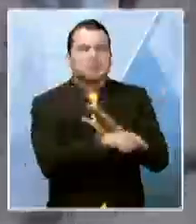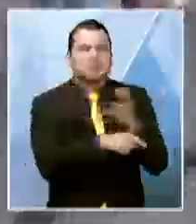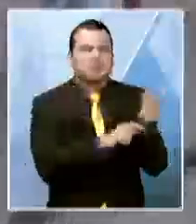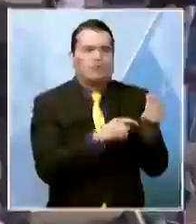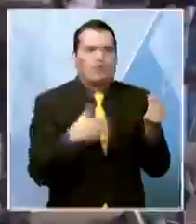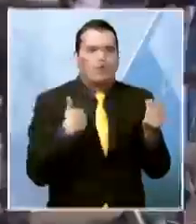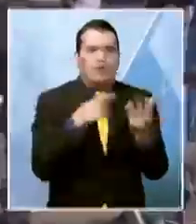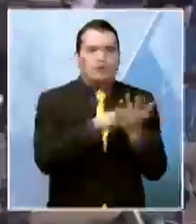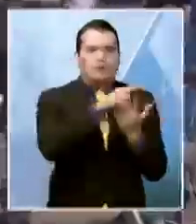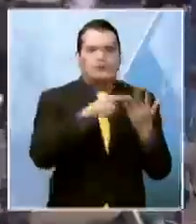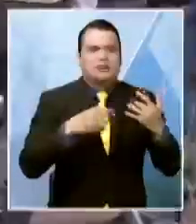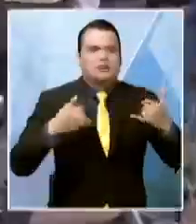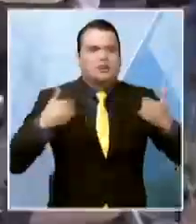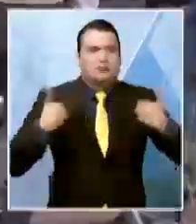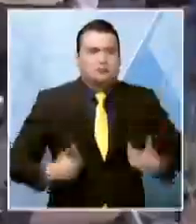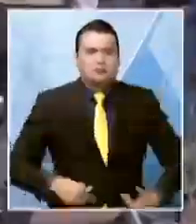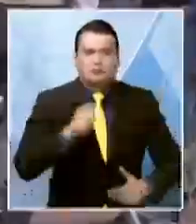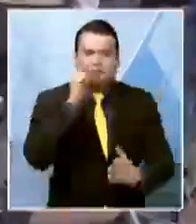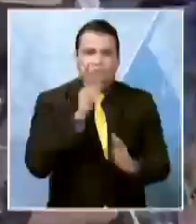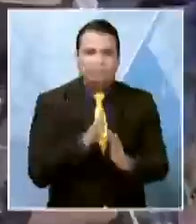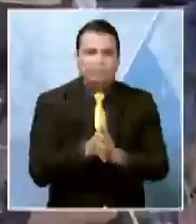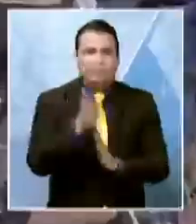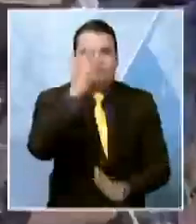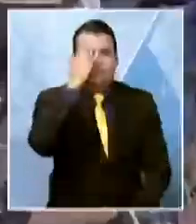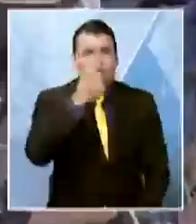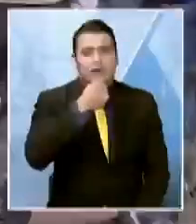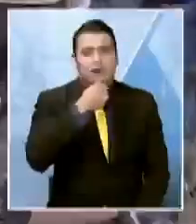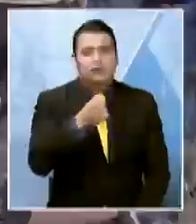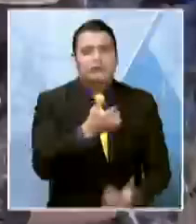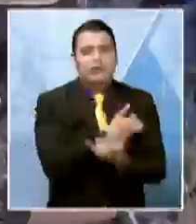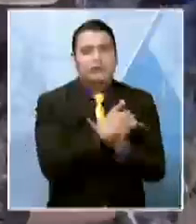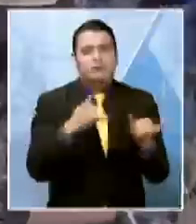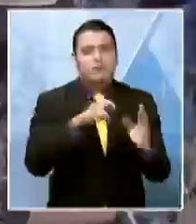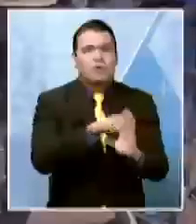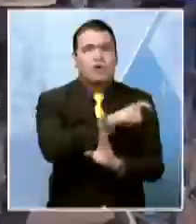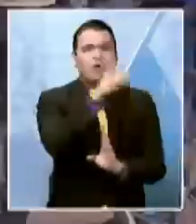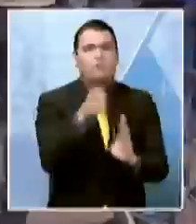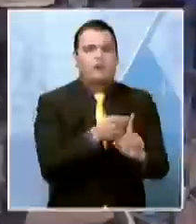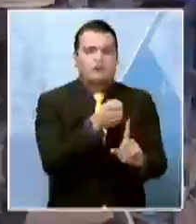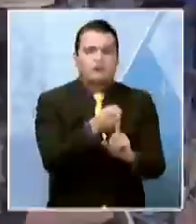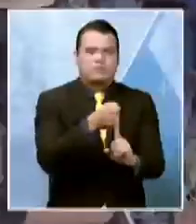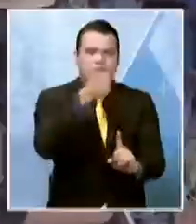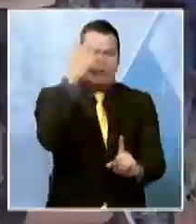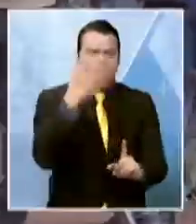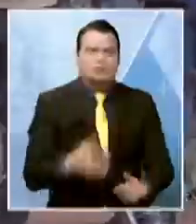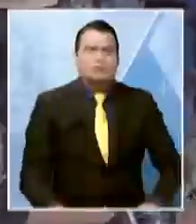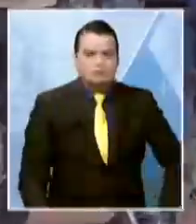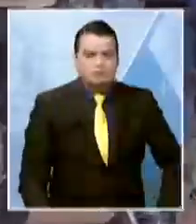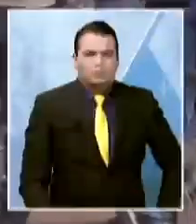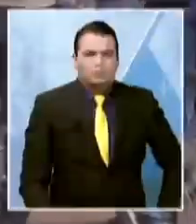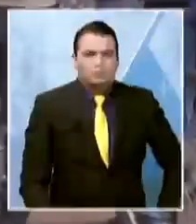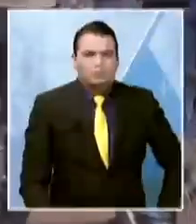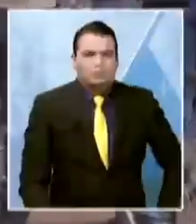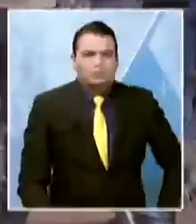despido entonces desde aquí, desde la plazoleta de San Francisco. Sigan ustedes conectados con más información porque el noticiero 90 Minutos está en ti, está en todas partes.